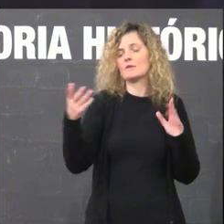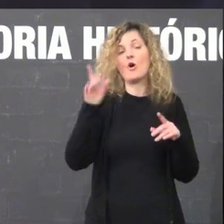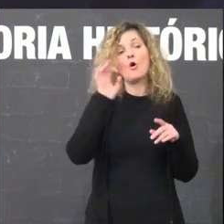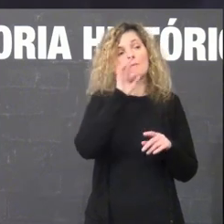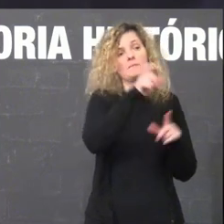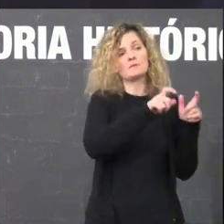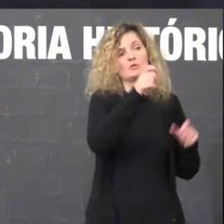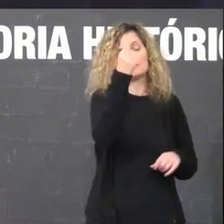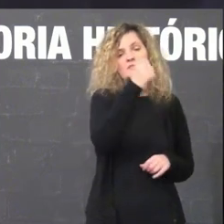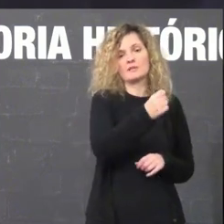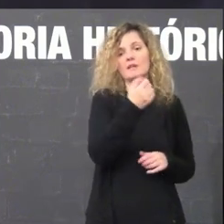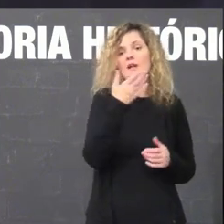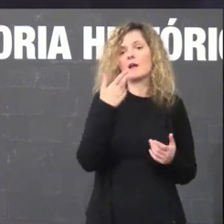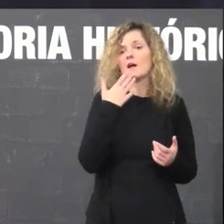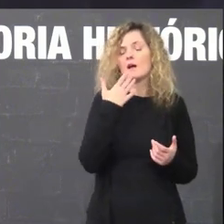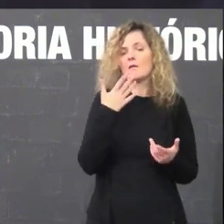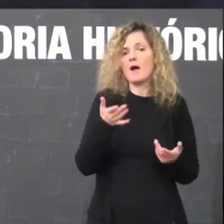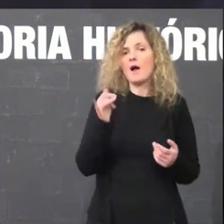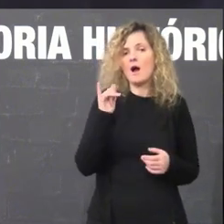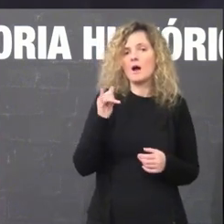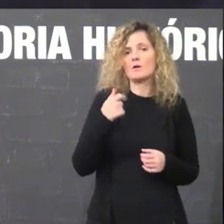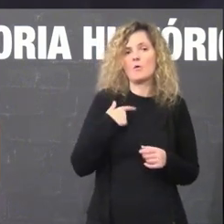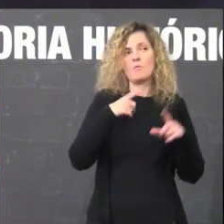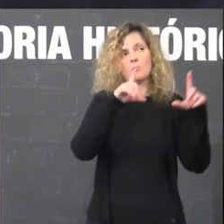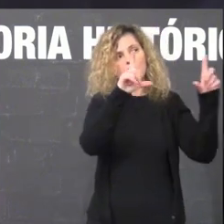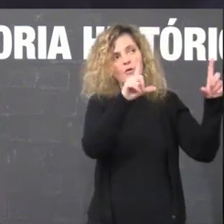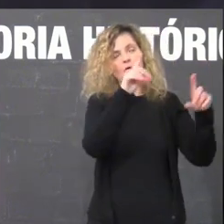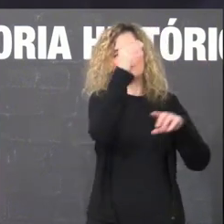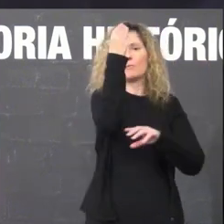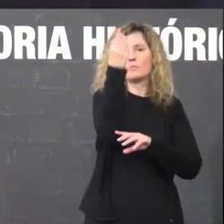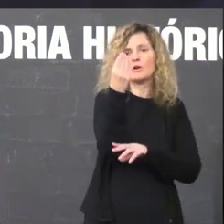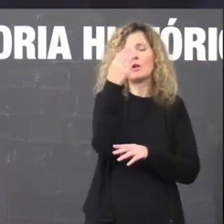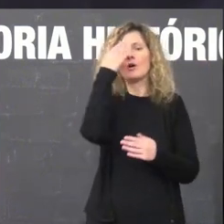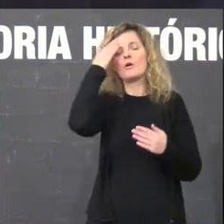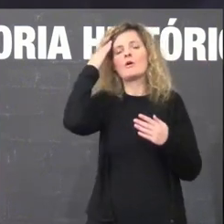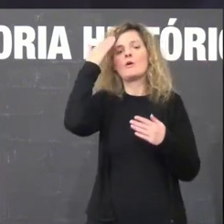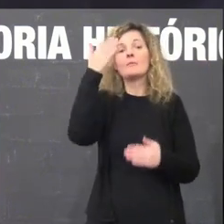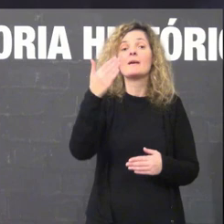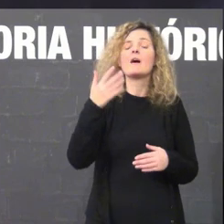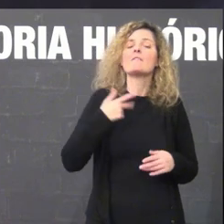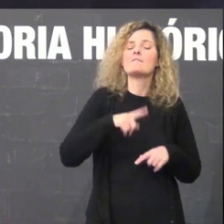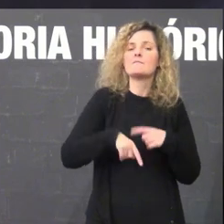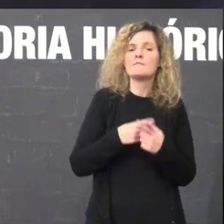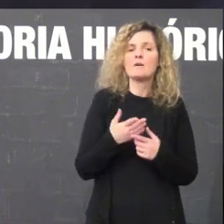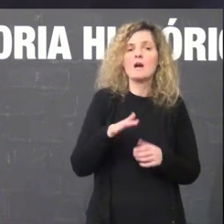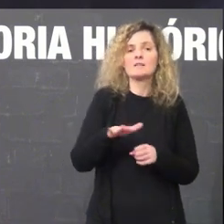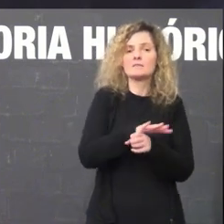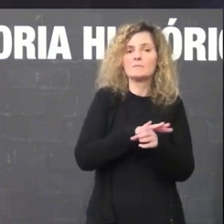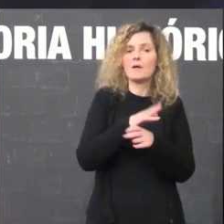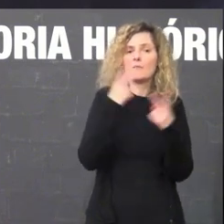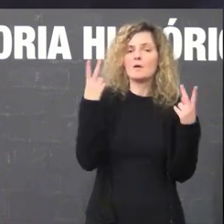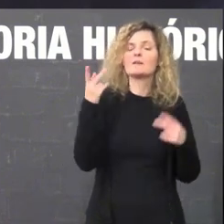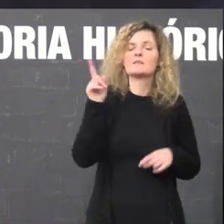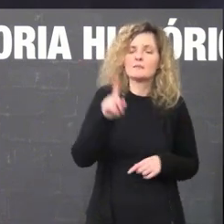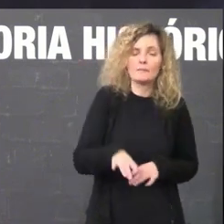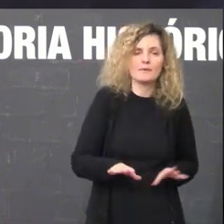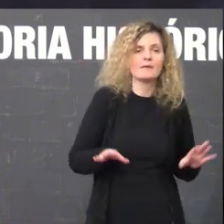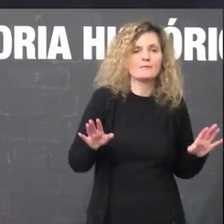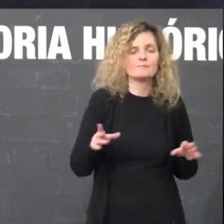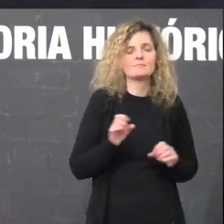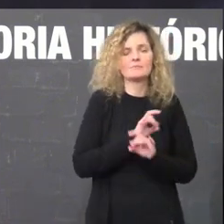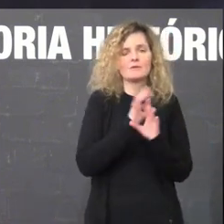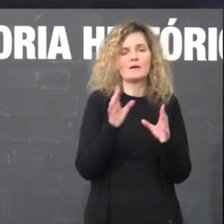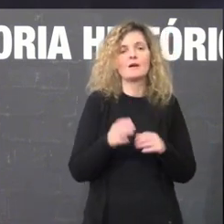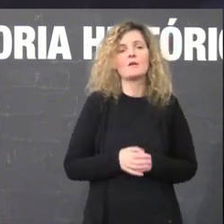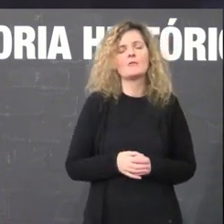asesinados que existan placas y monumentos y homenajes a nuestros familiares en el espacio público que también por